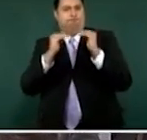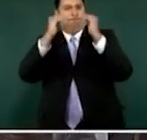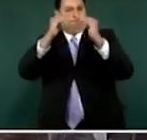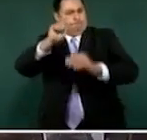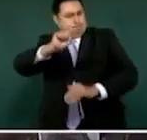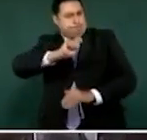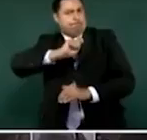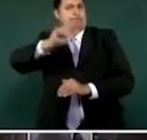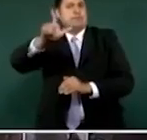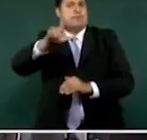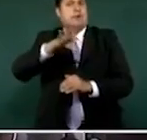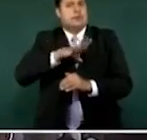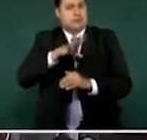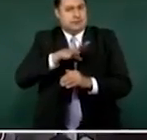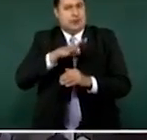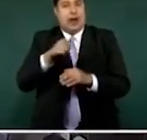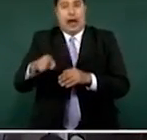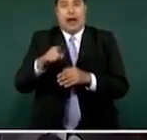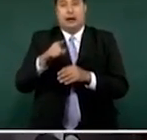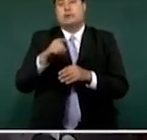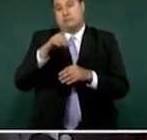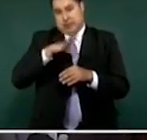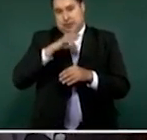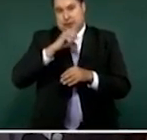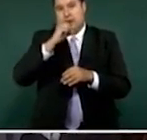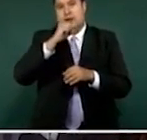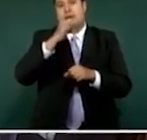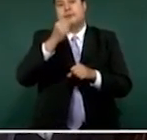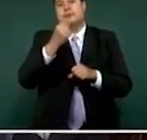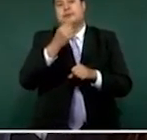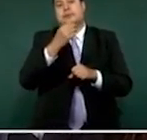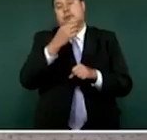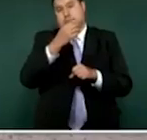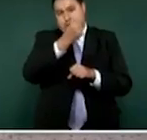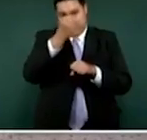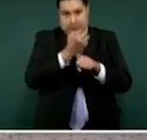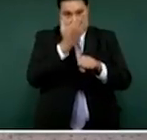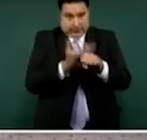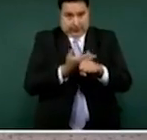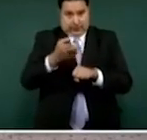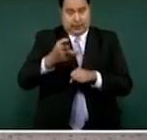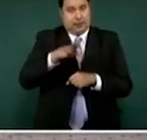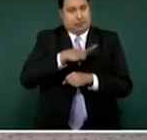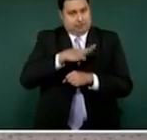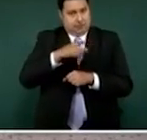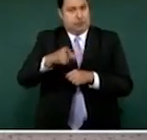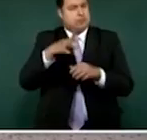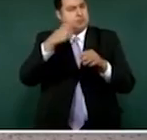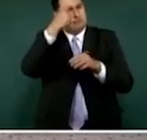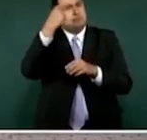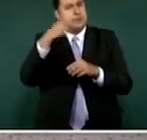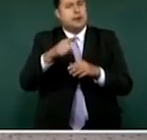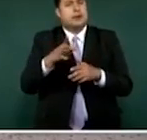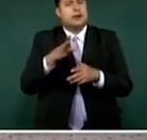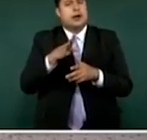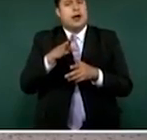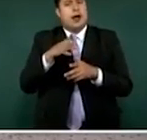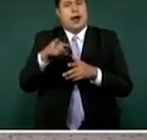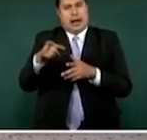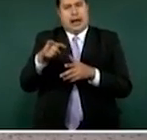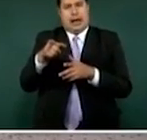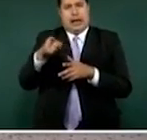especialidad. Aquí está nuestra secretaria de Salud. Y que también sea un centro de formación